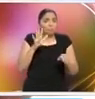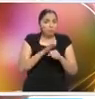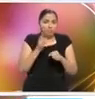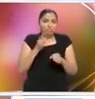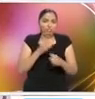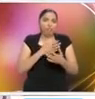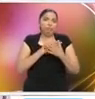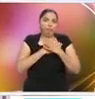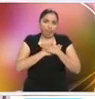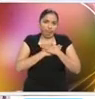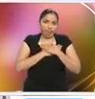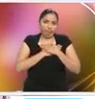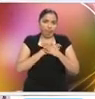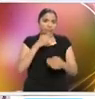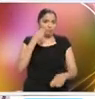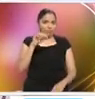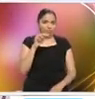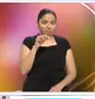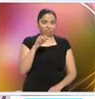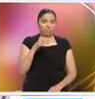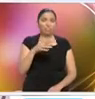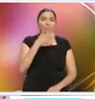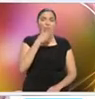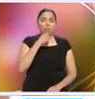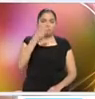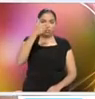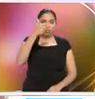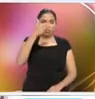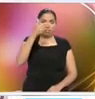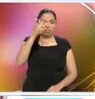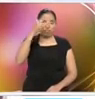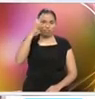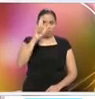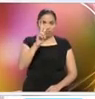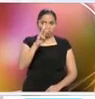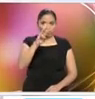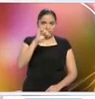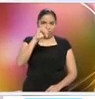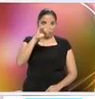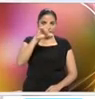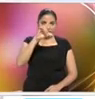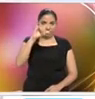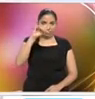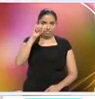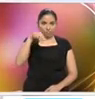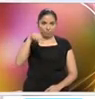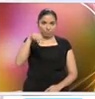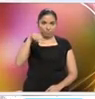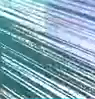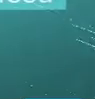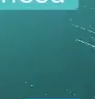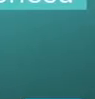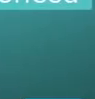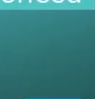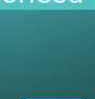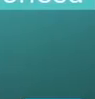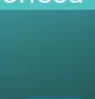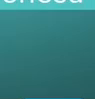así, según William Shakespeare, usted no ha amado. Y de este gran autor vamos a hablar aquí en El Anecdotario.